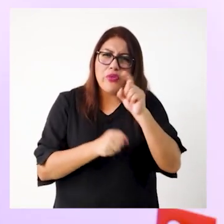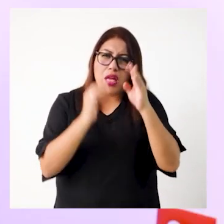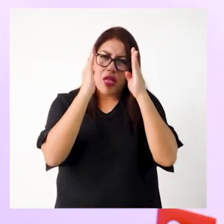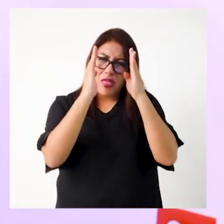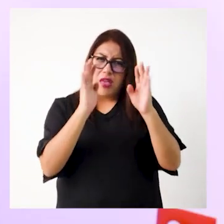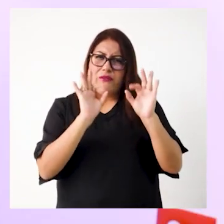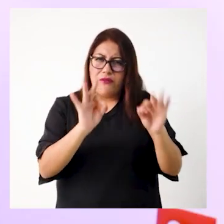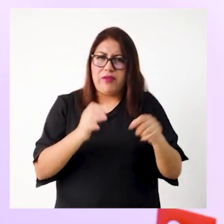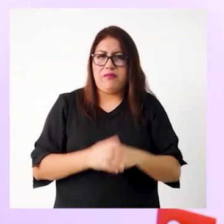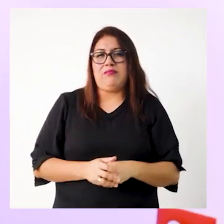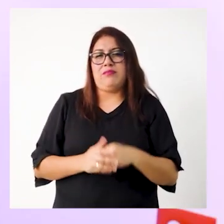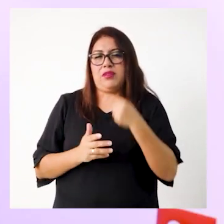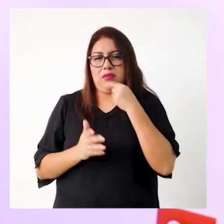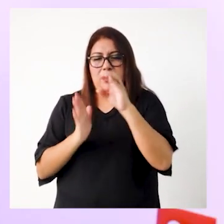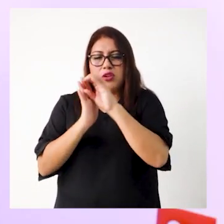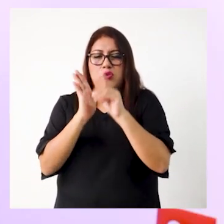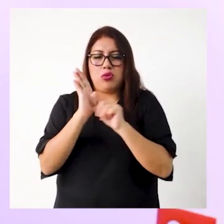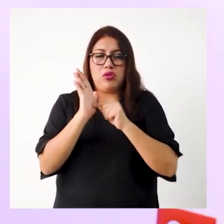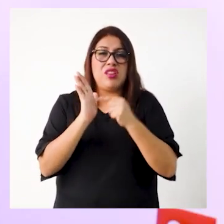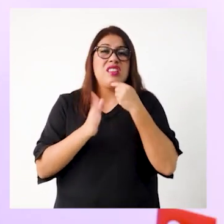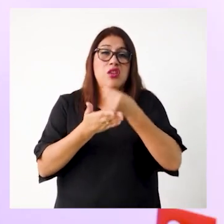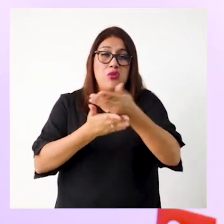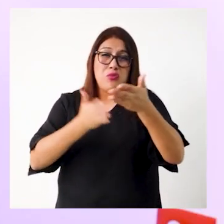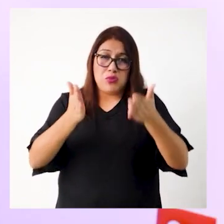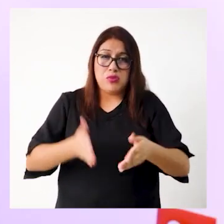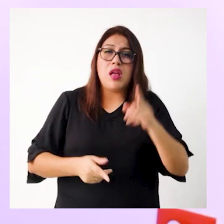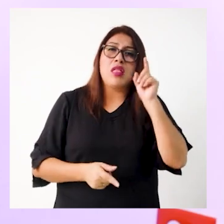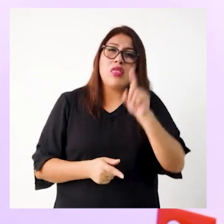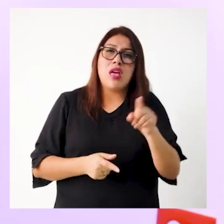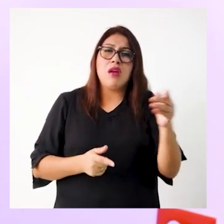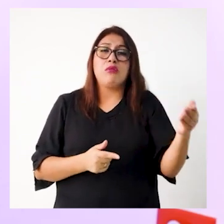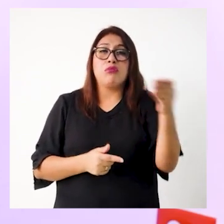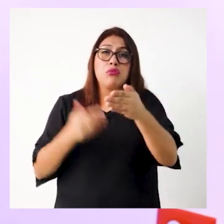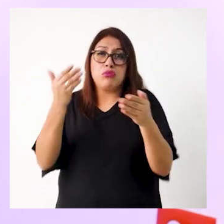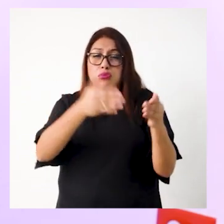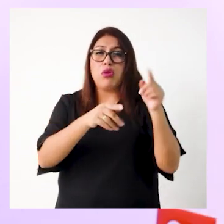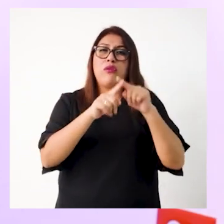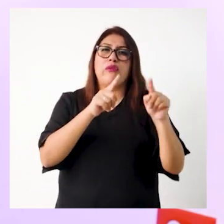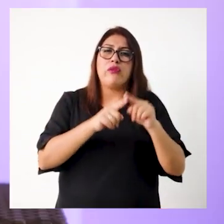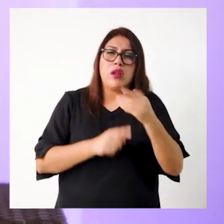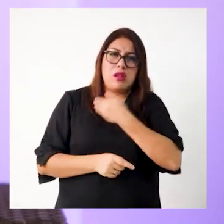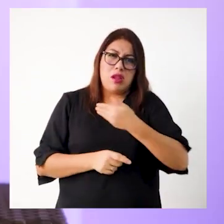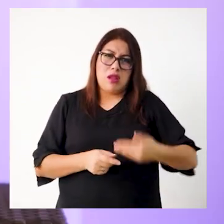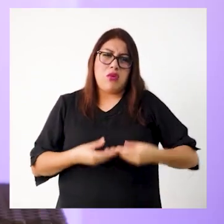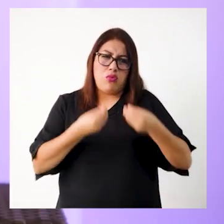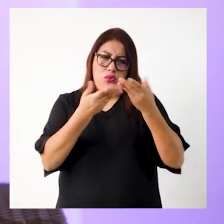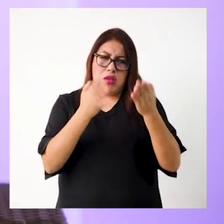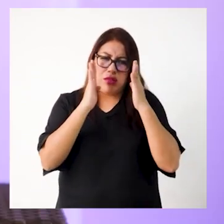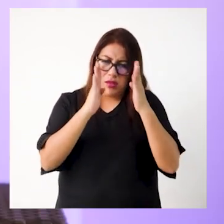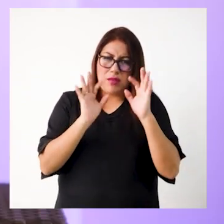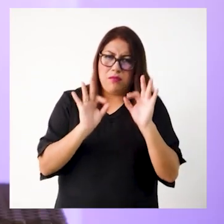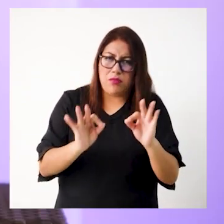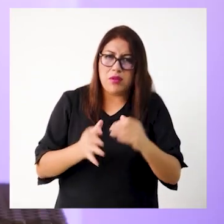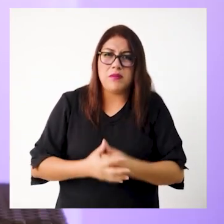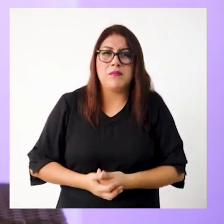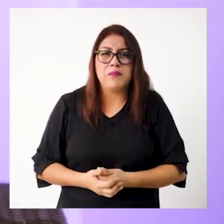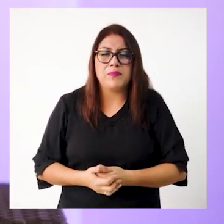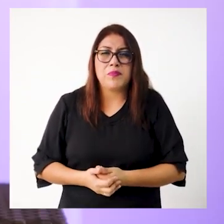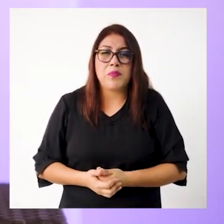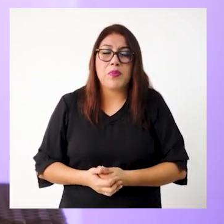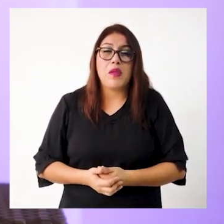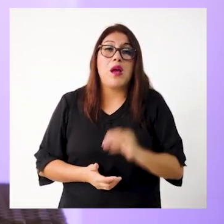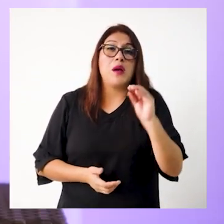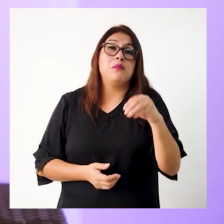atención y, repito, según el Código del Consumidor, merecen una protección y un tratamiento especiales por parte del Estado. Y eso está bien que lo has traído a